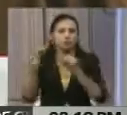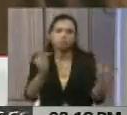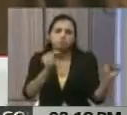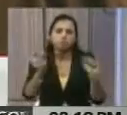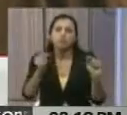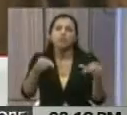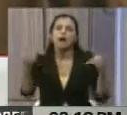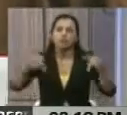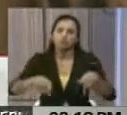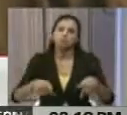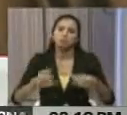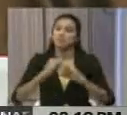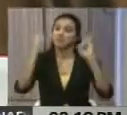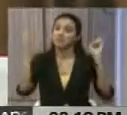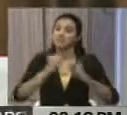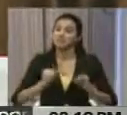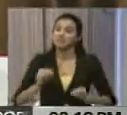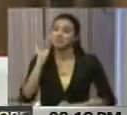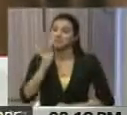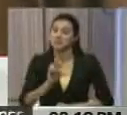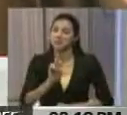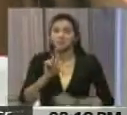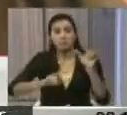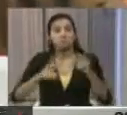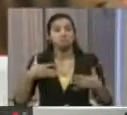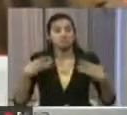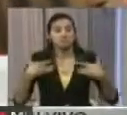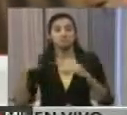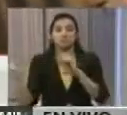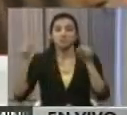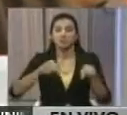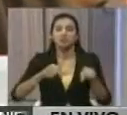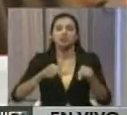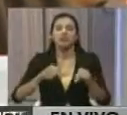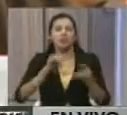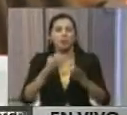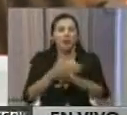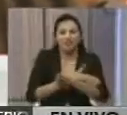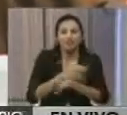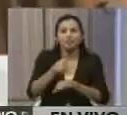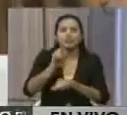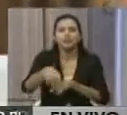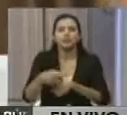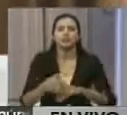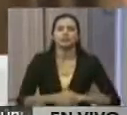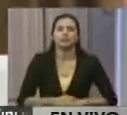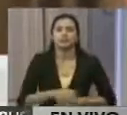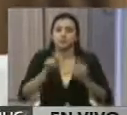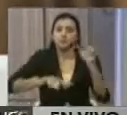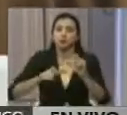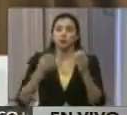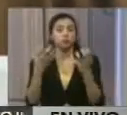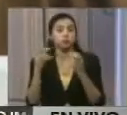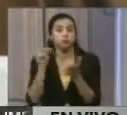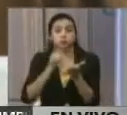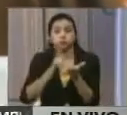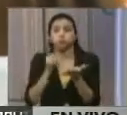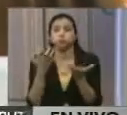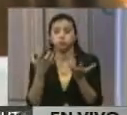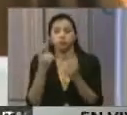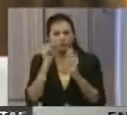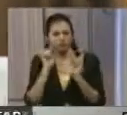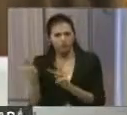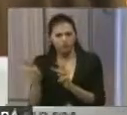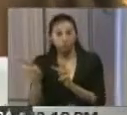por eso estamos realmente felices de ver la respuesta de la gente, no solamente los que hemos hablado ahí, sino sobre todo la gente cómo ha participado. Si tú has visto